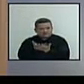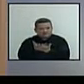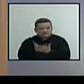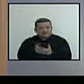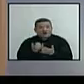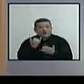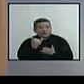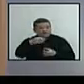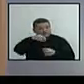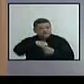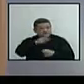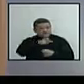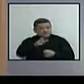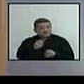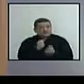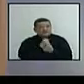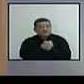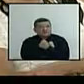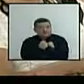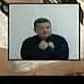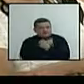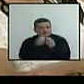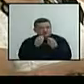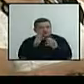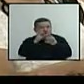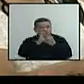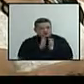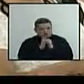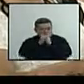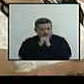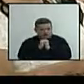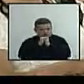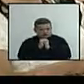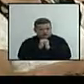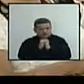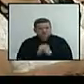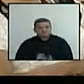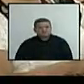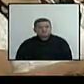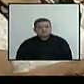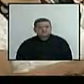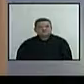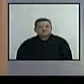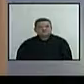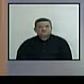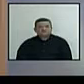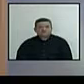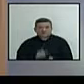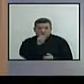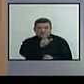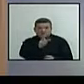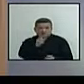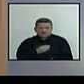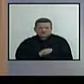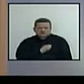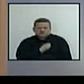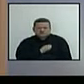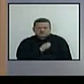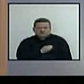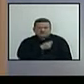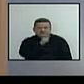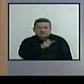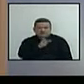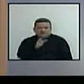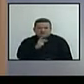entre los hombres. Oremos. por las personas sufrientes de la